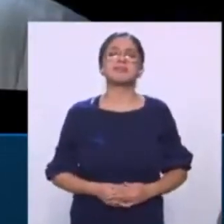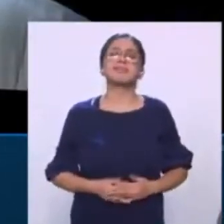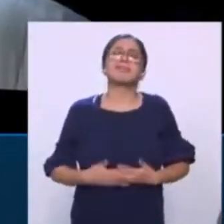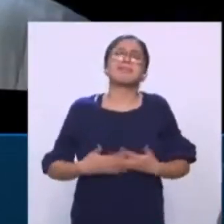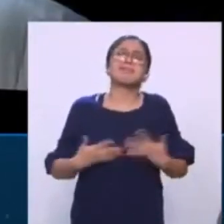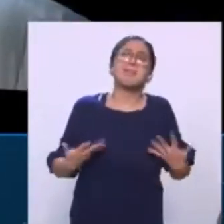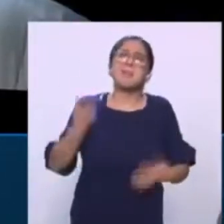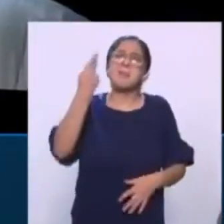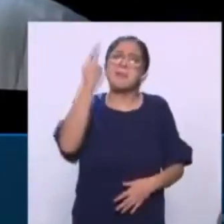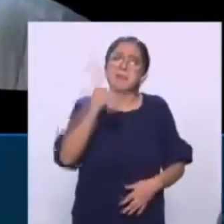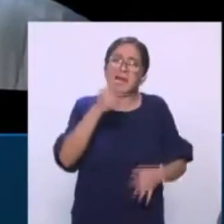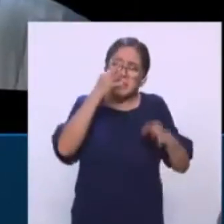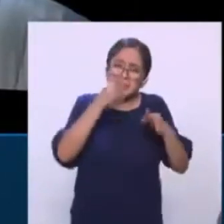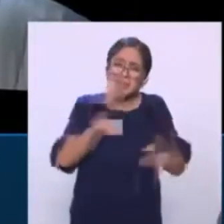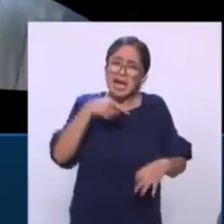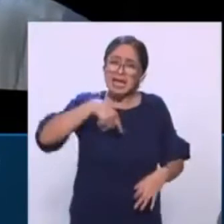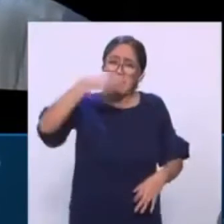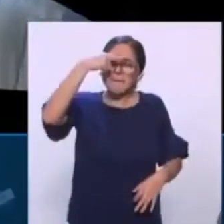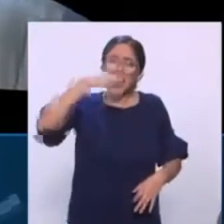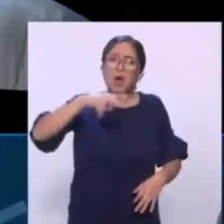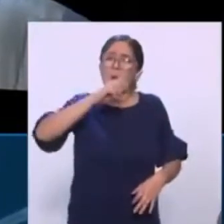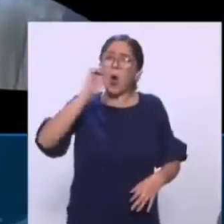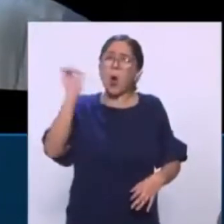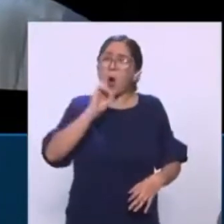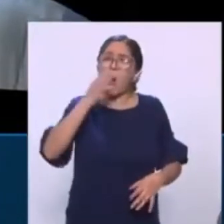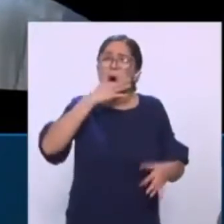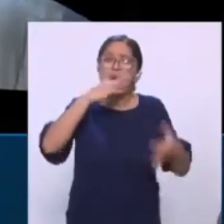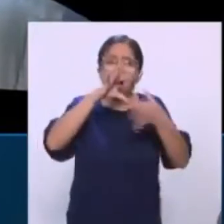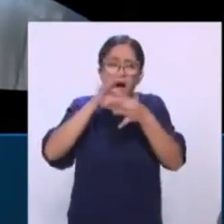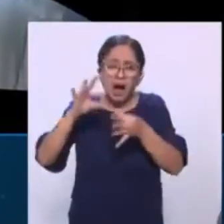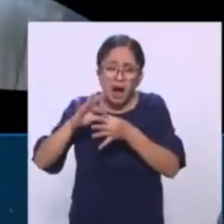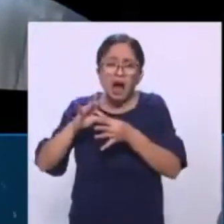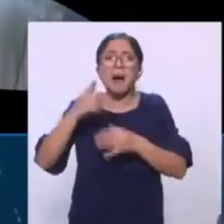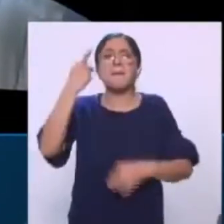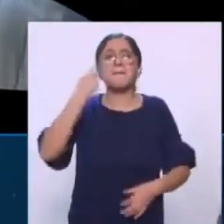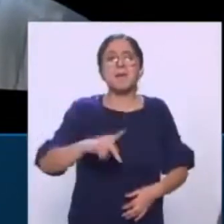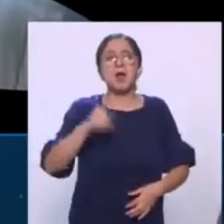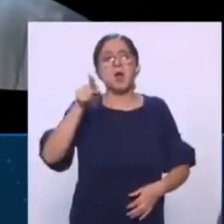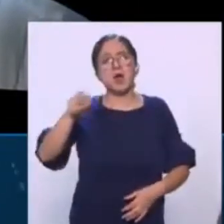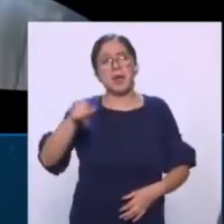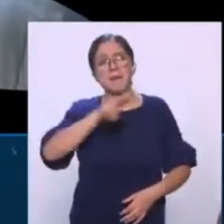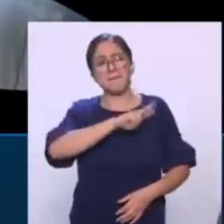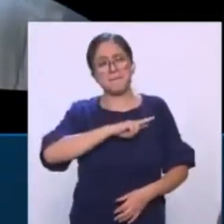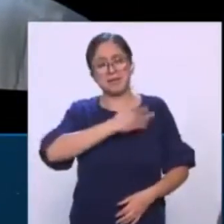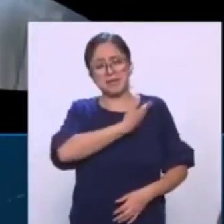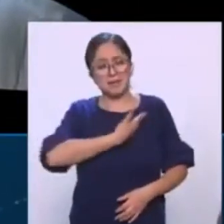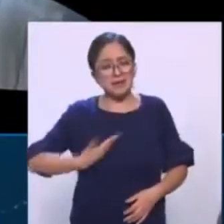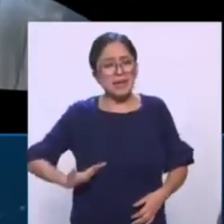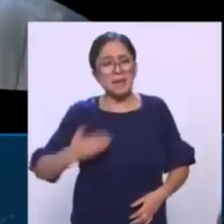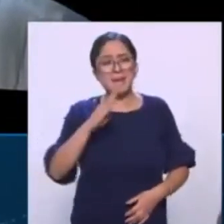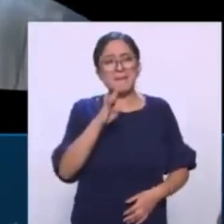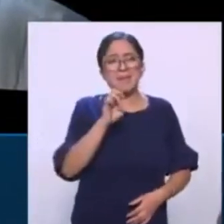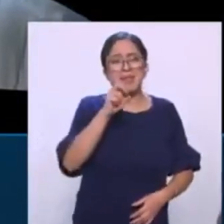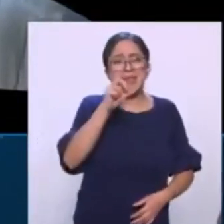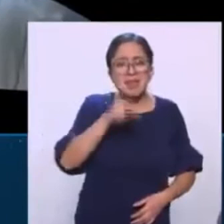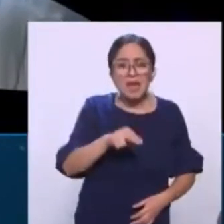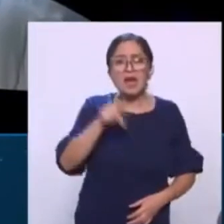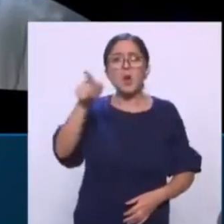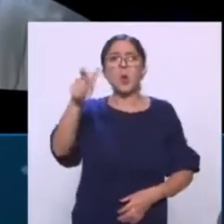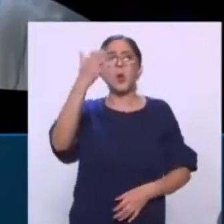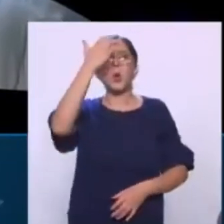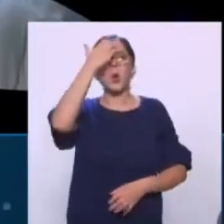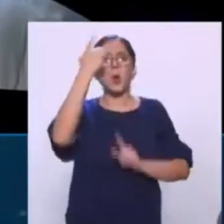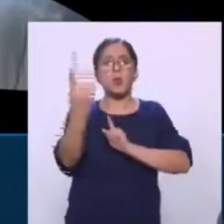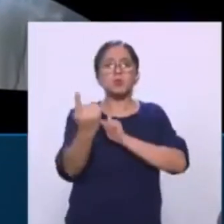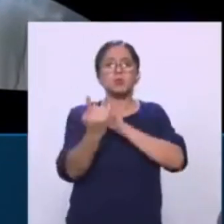que el presidente López Obrador y el entonces vicepresidente Biden se conocieron en 2012,